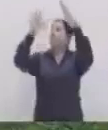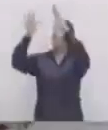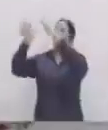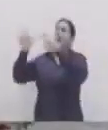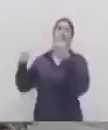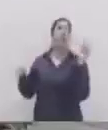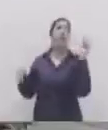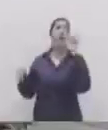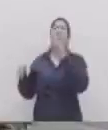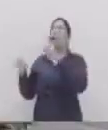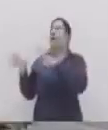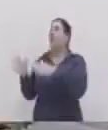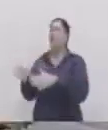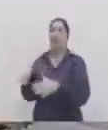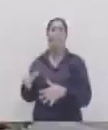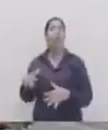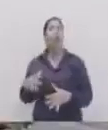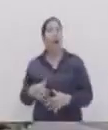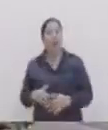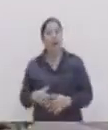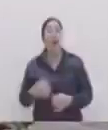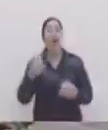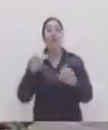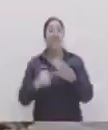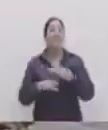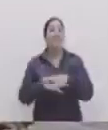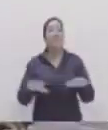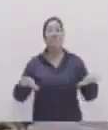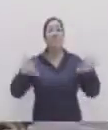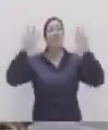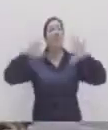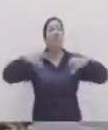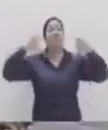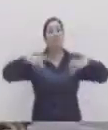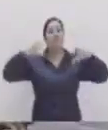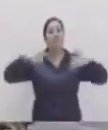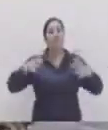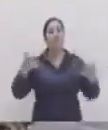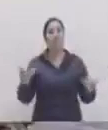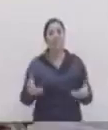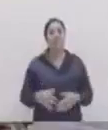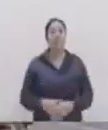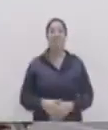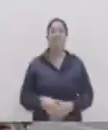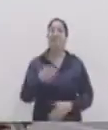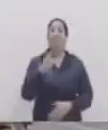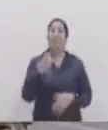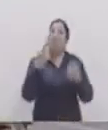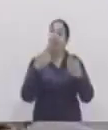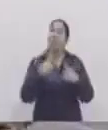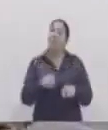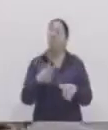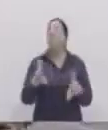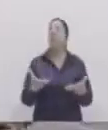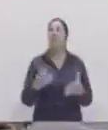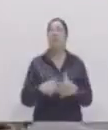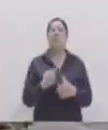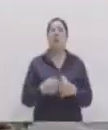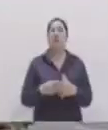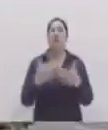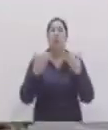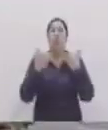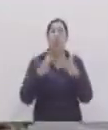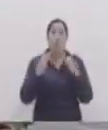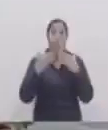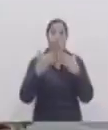regreso, esa señal que se aproxima es el fin de la época lluviosa, que esto sucede en el mes de